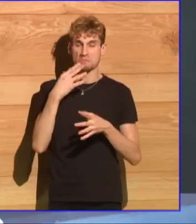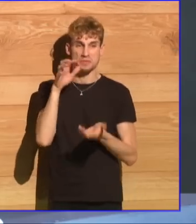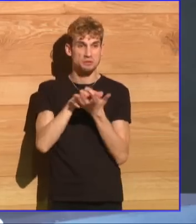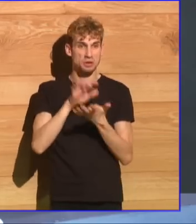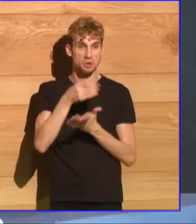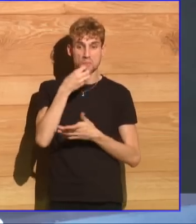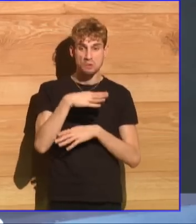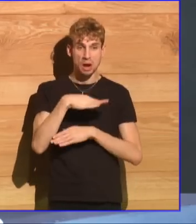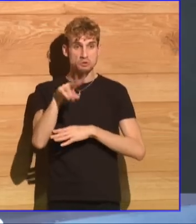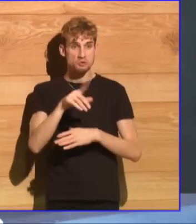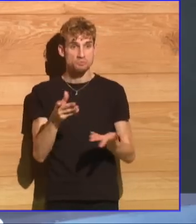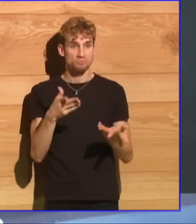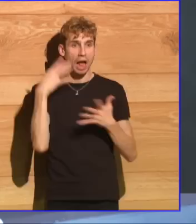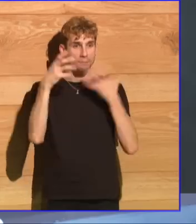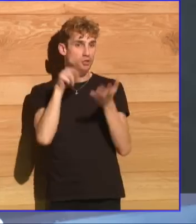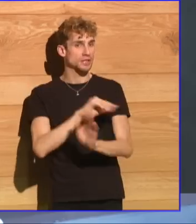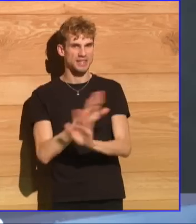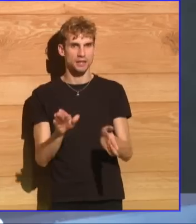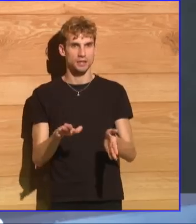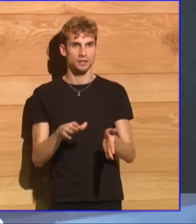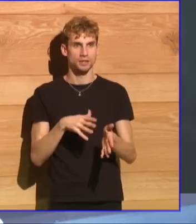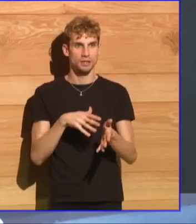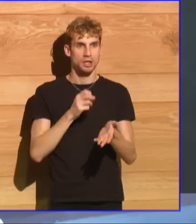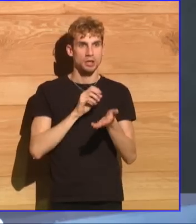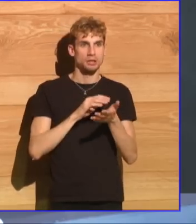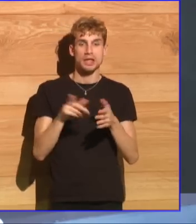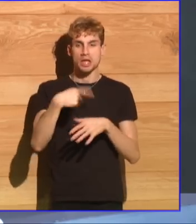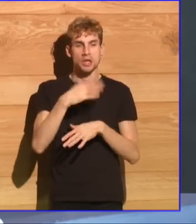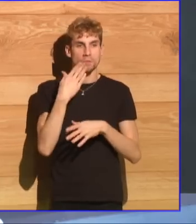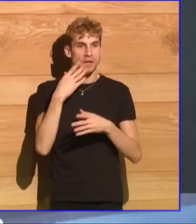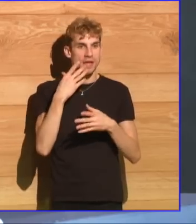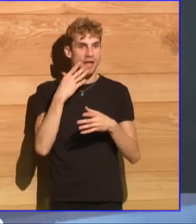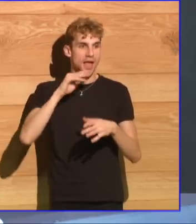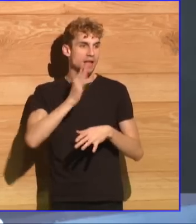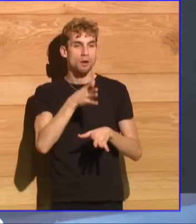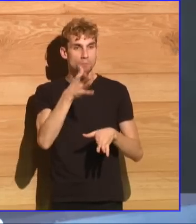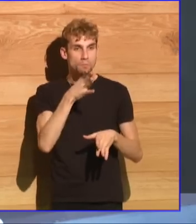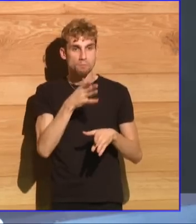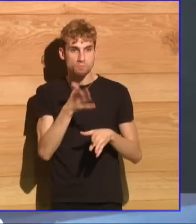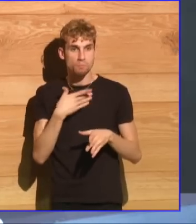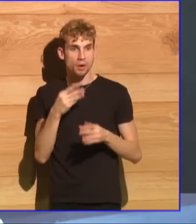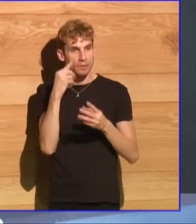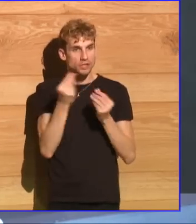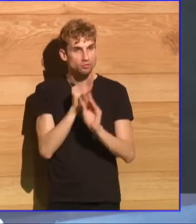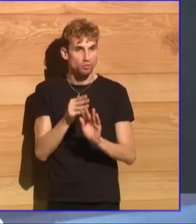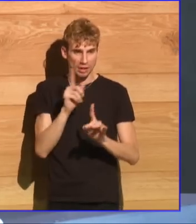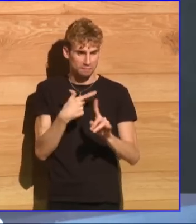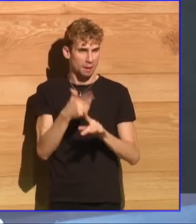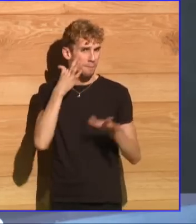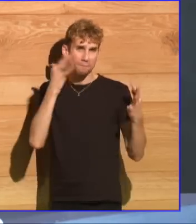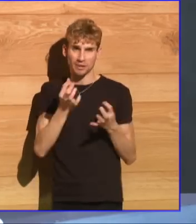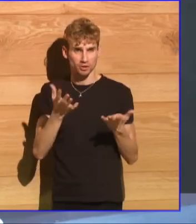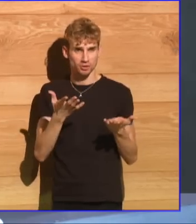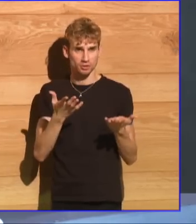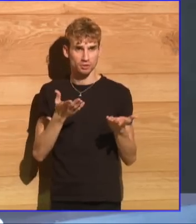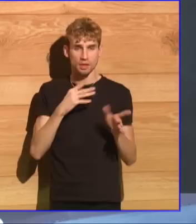malos, son animales. Y se mueven cada uno por su instinto peculiar, y desde luego son peligrosísimos y mejor no acercarse a ellos en